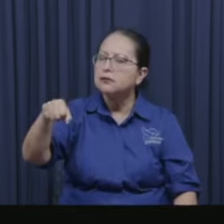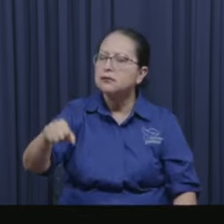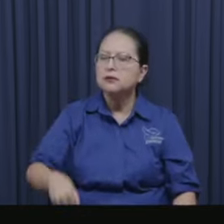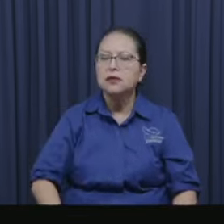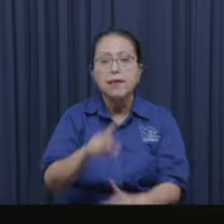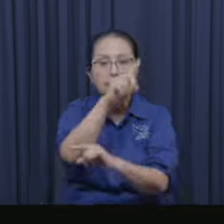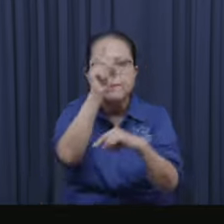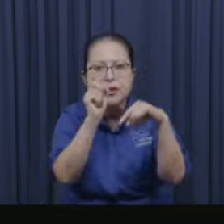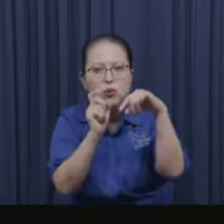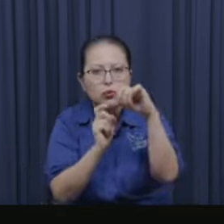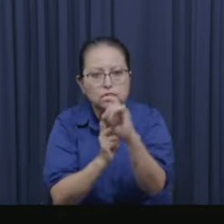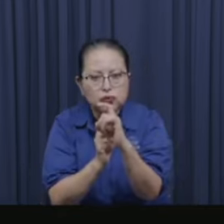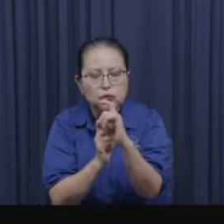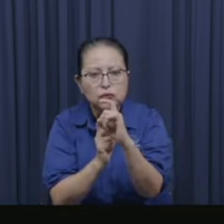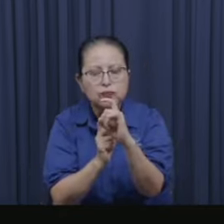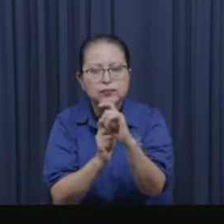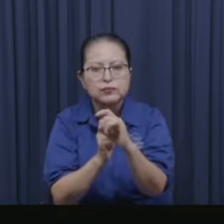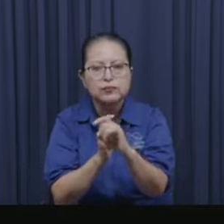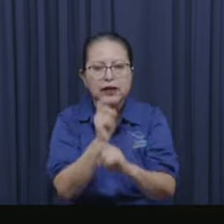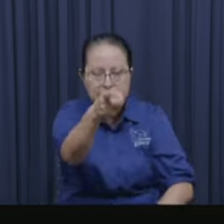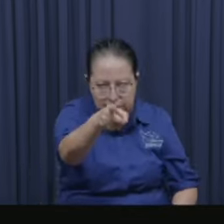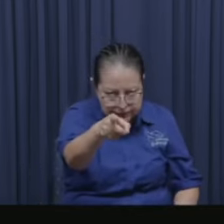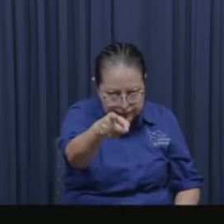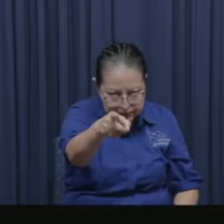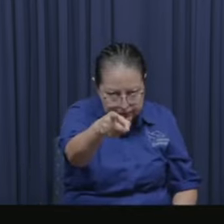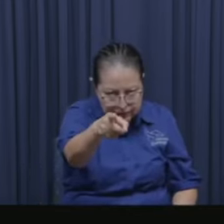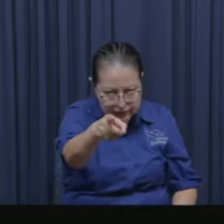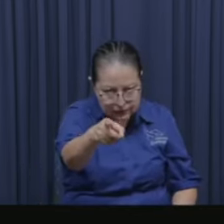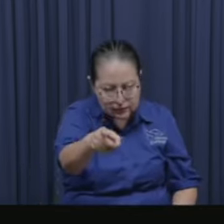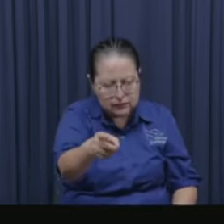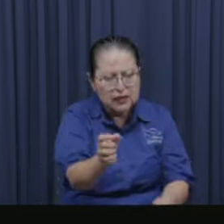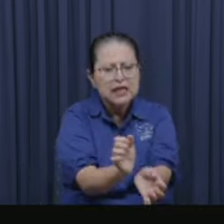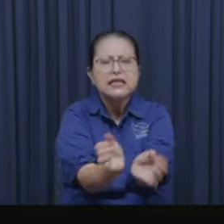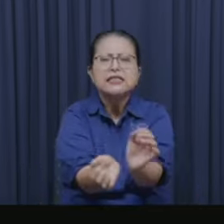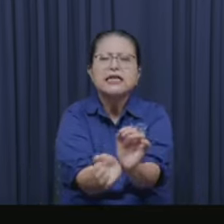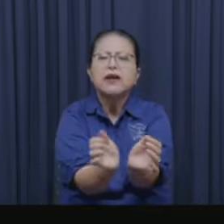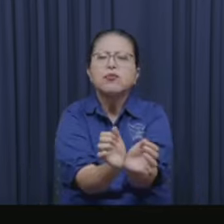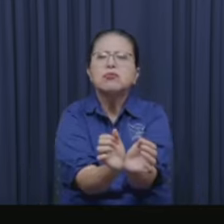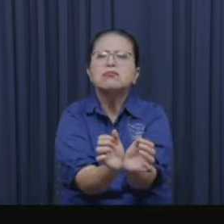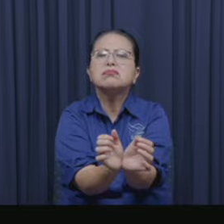pregunta es qué hacemos con el